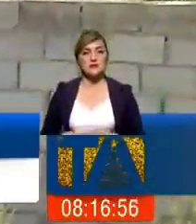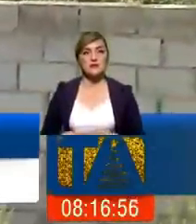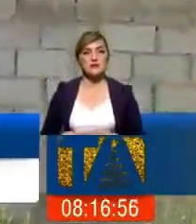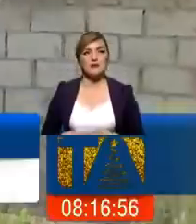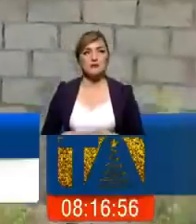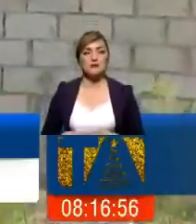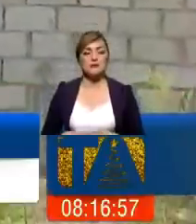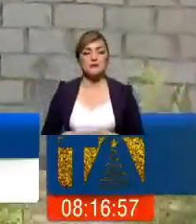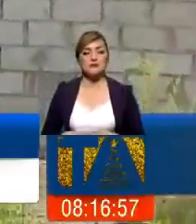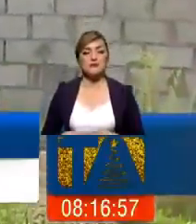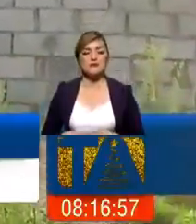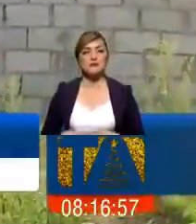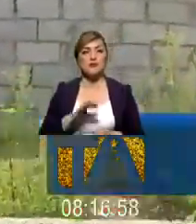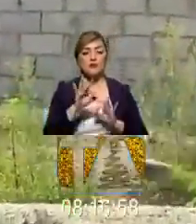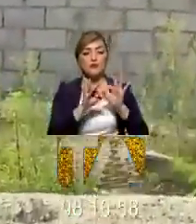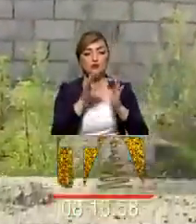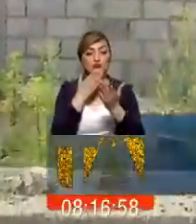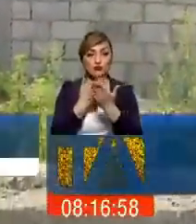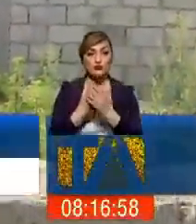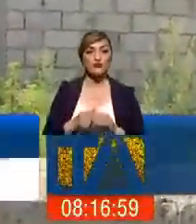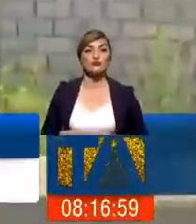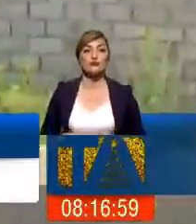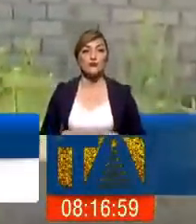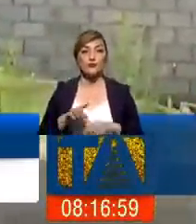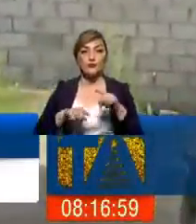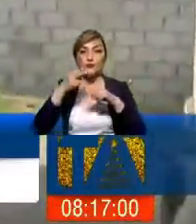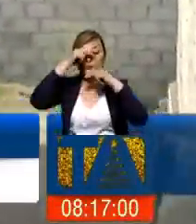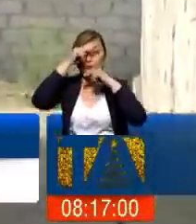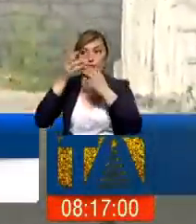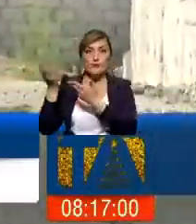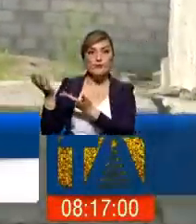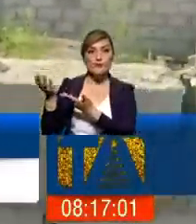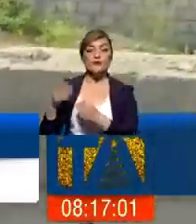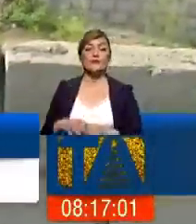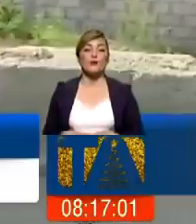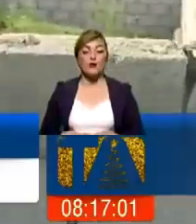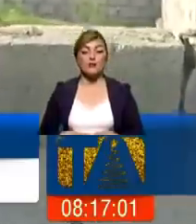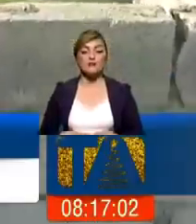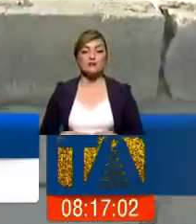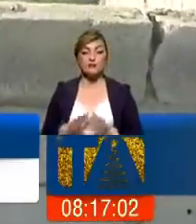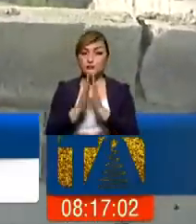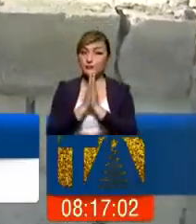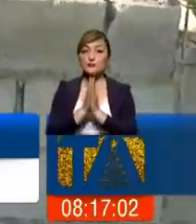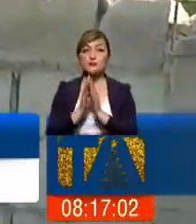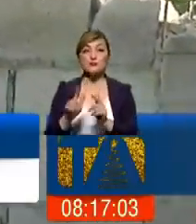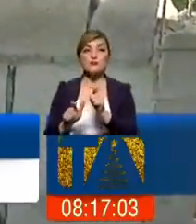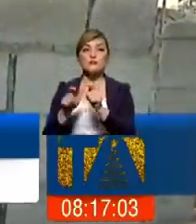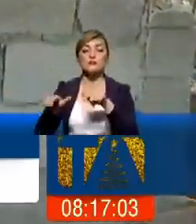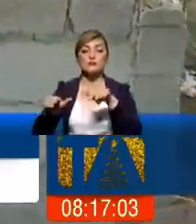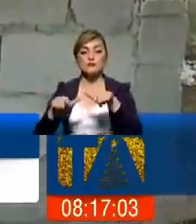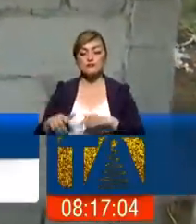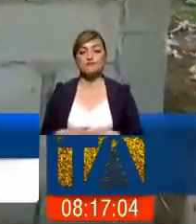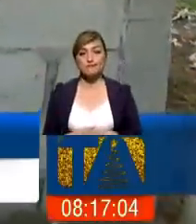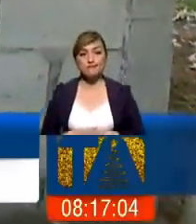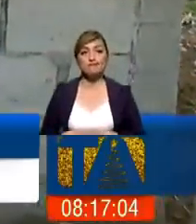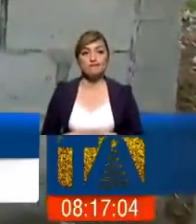este sector. Perfecto, muchas gracias. Bueno, compañeras, amigos televidentes, ustedes ya han escuchado cuál es el pedido de los moradores de este sitio. Y